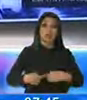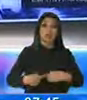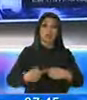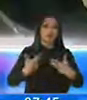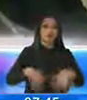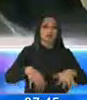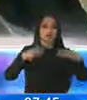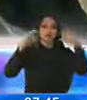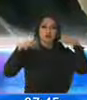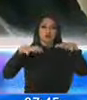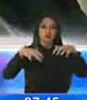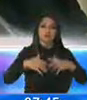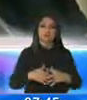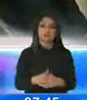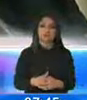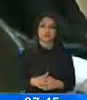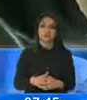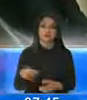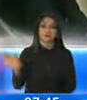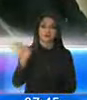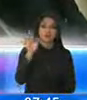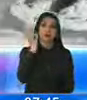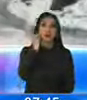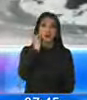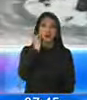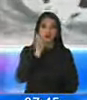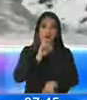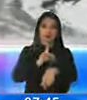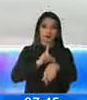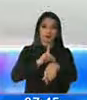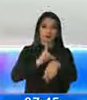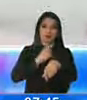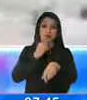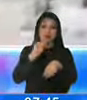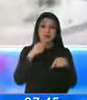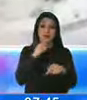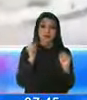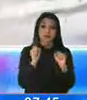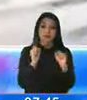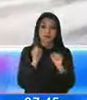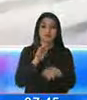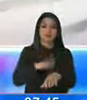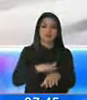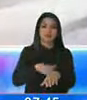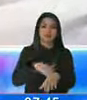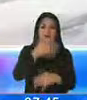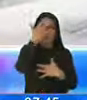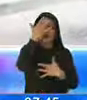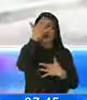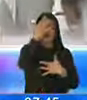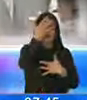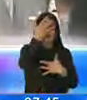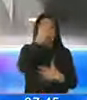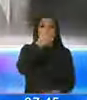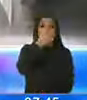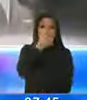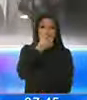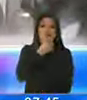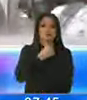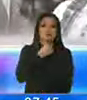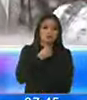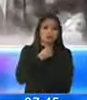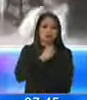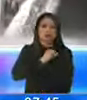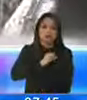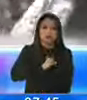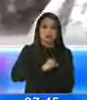estación lluviosa. Para la médico familiar Laura Icaza, las bajas temperaturas son la principal causa de enfermedades virales que en los últimos